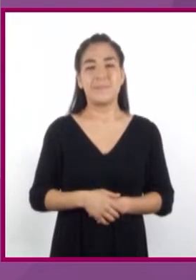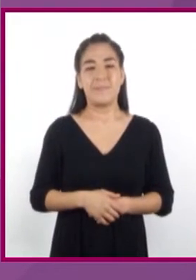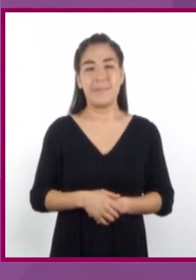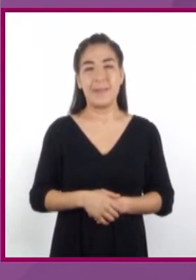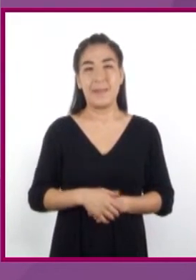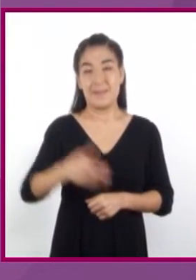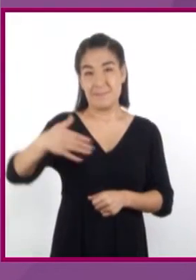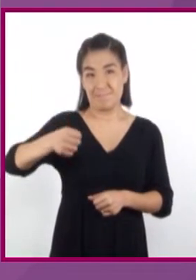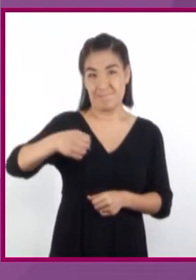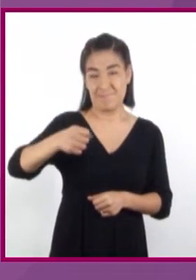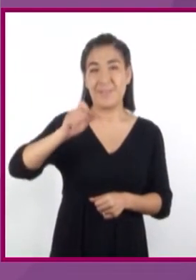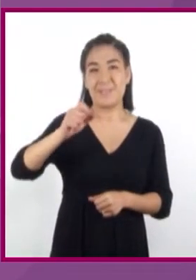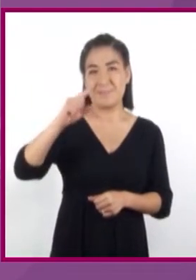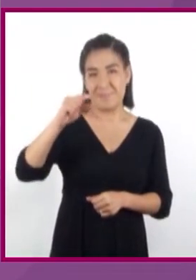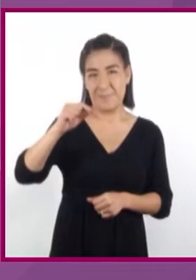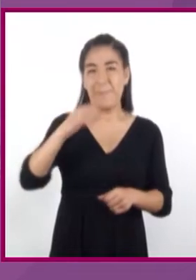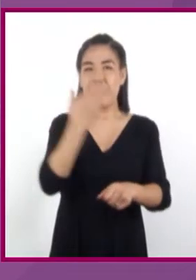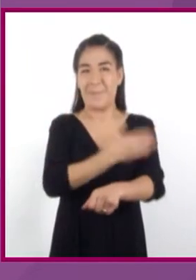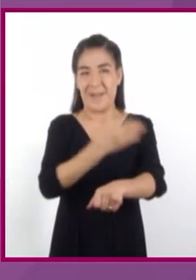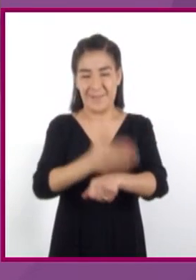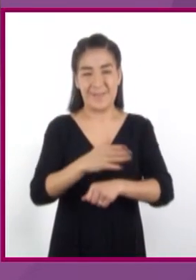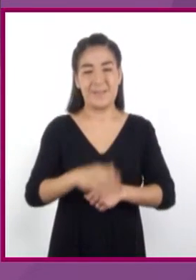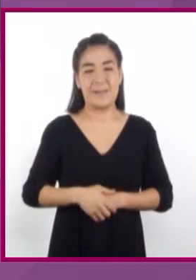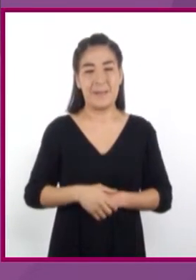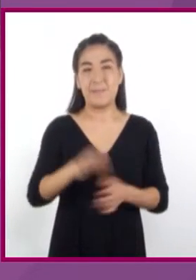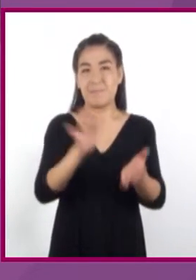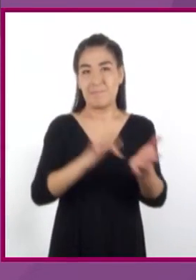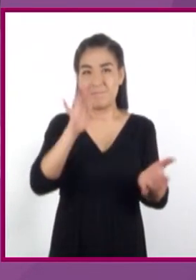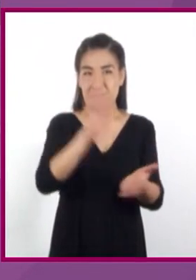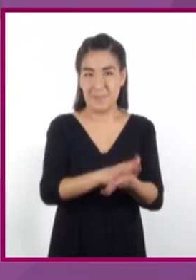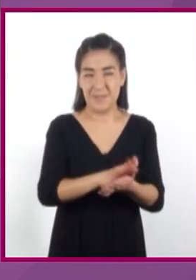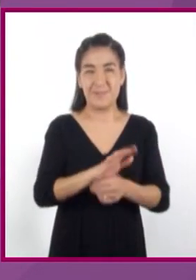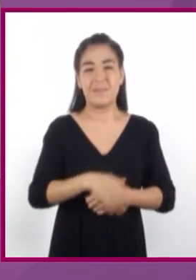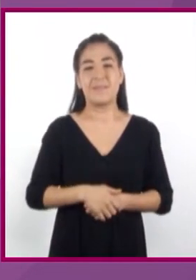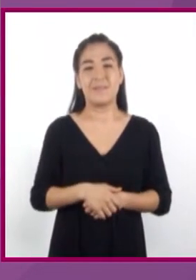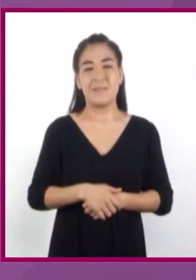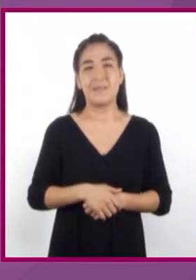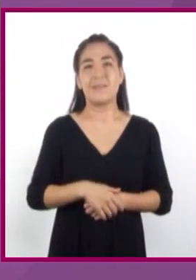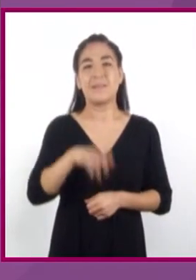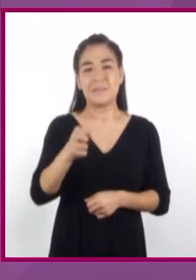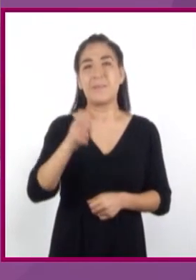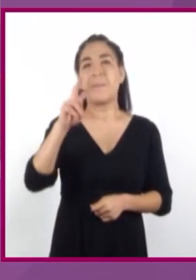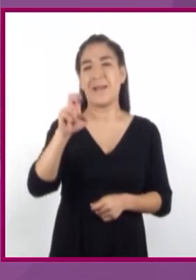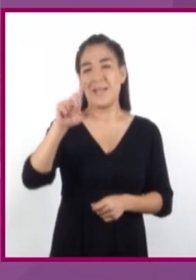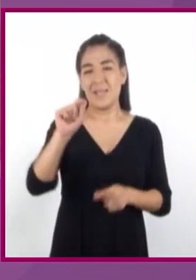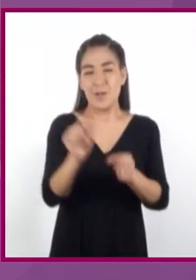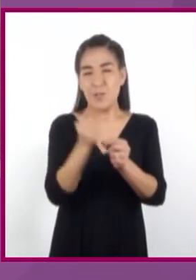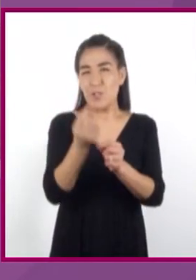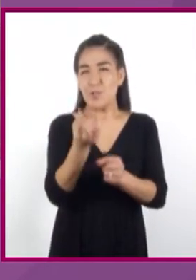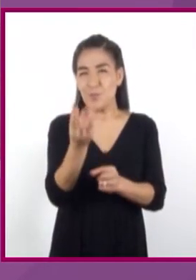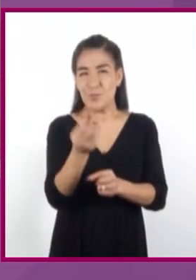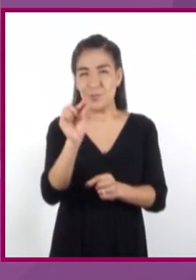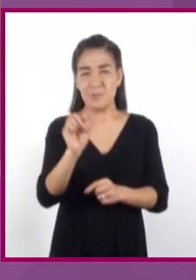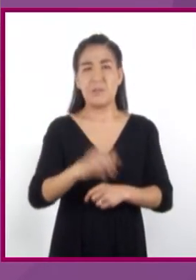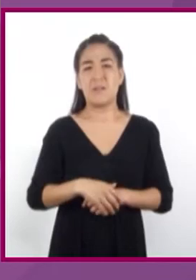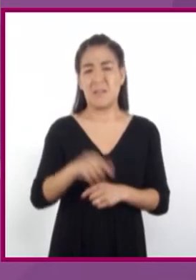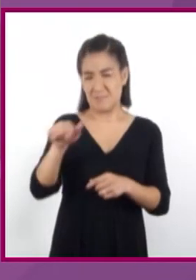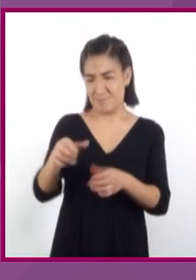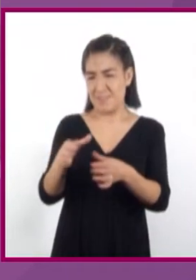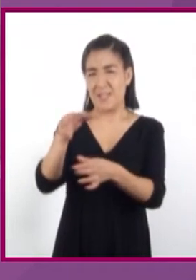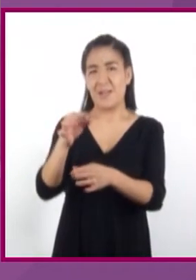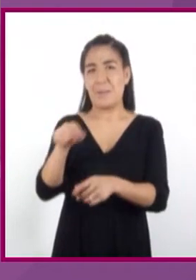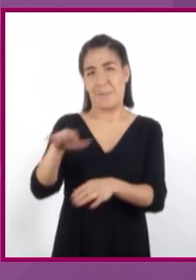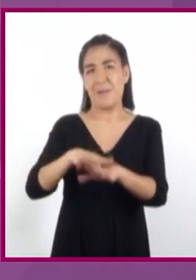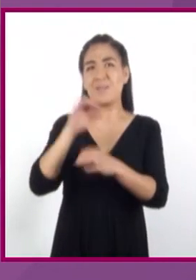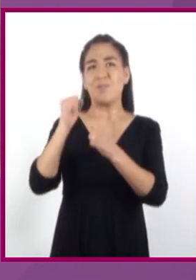pinzas de madera, okay, pegamento y una vela de llama pequeña. Pero está mi mechero y es